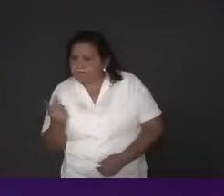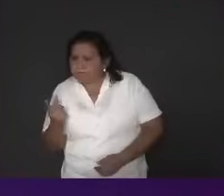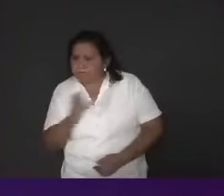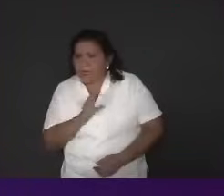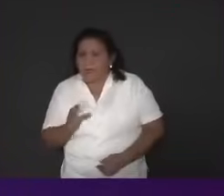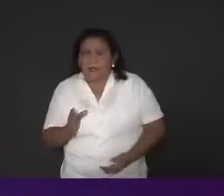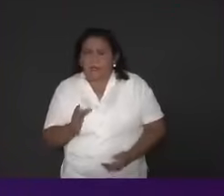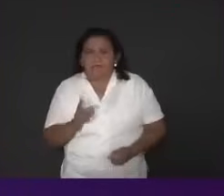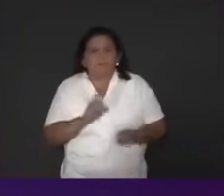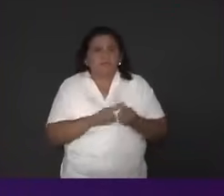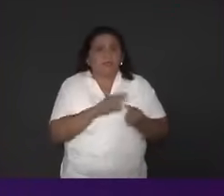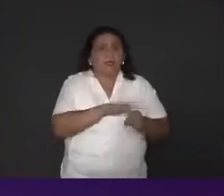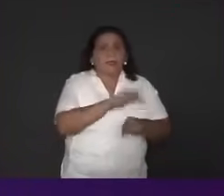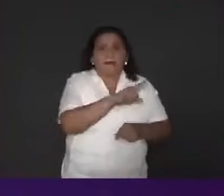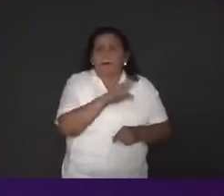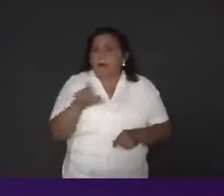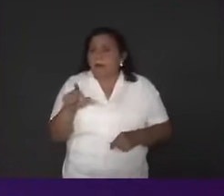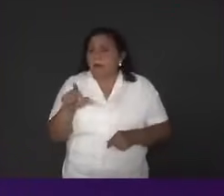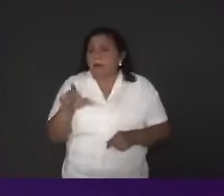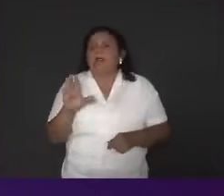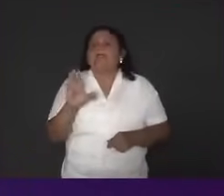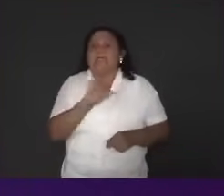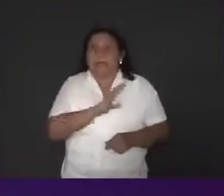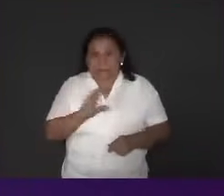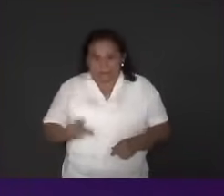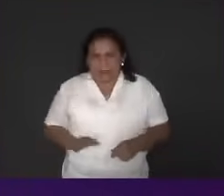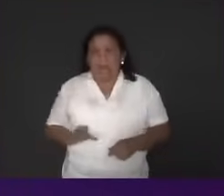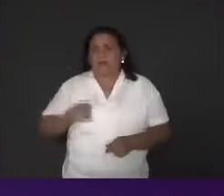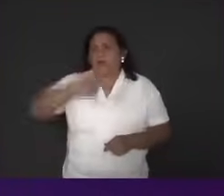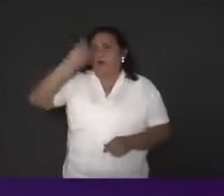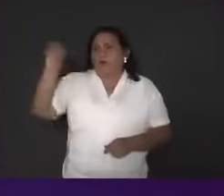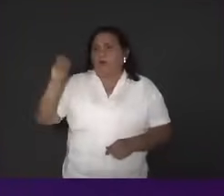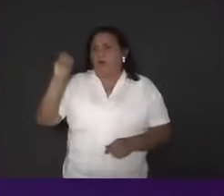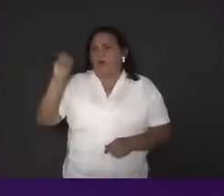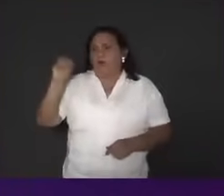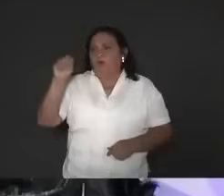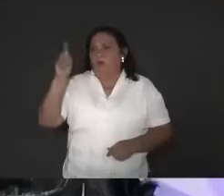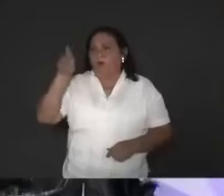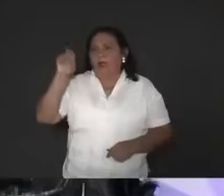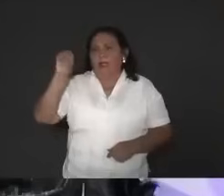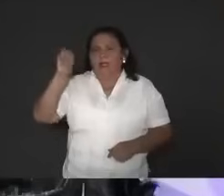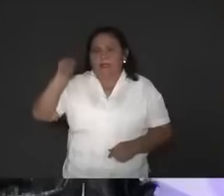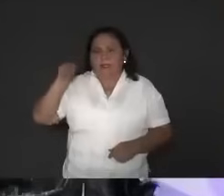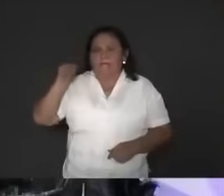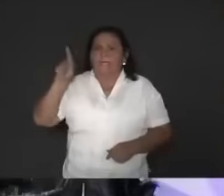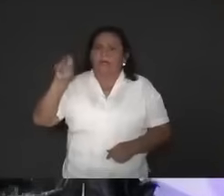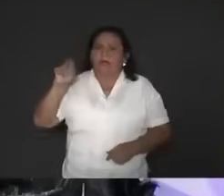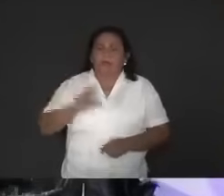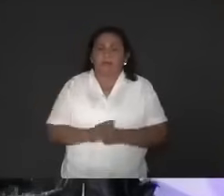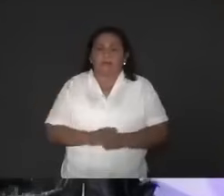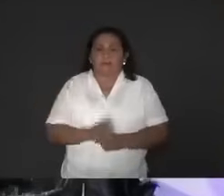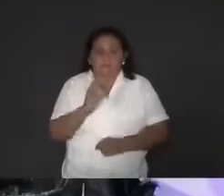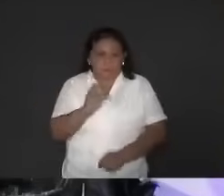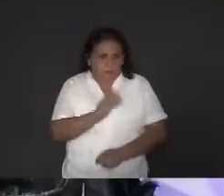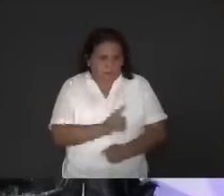más? Adelante, candidato Joaquín Jesús Díaz Mena. El candidato del PRI y del